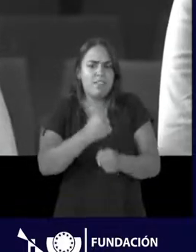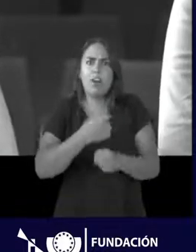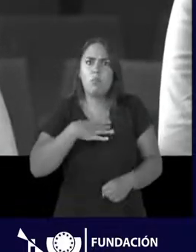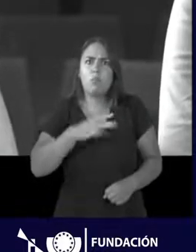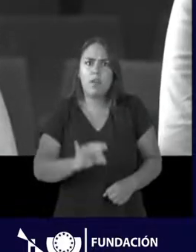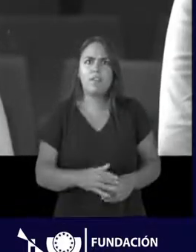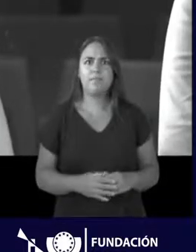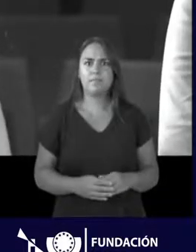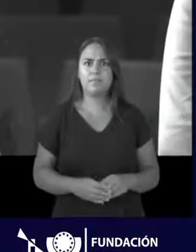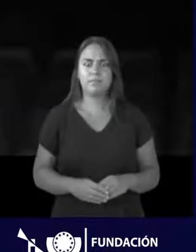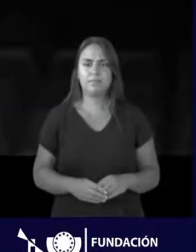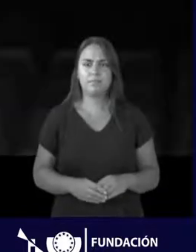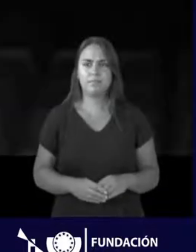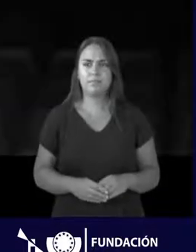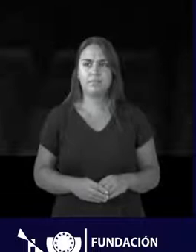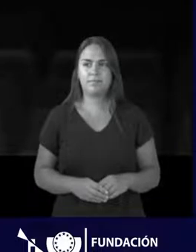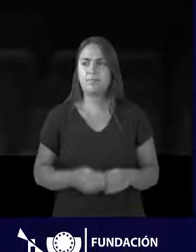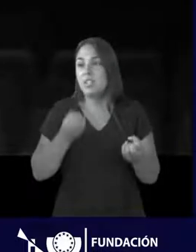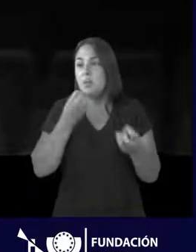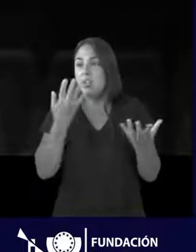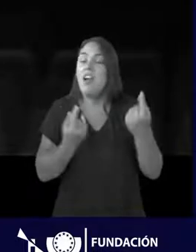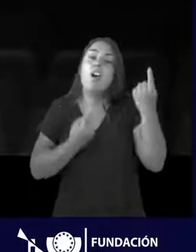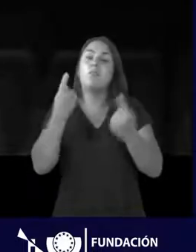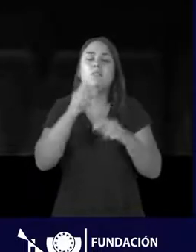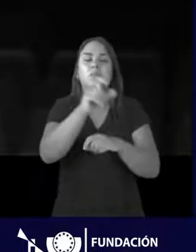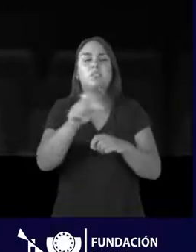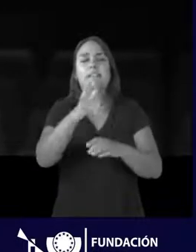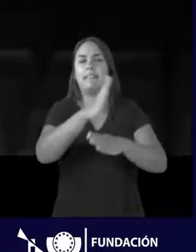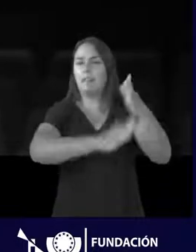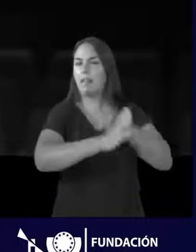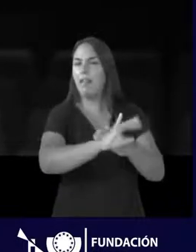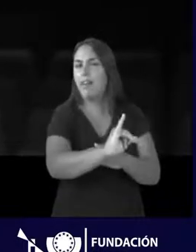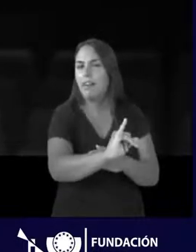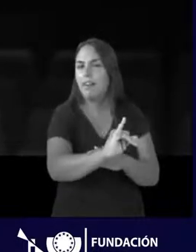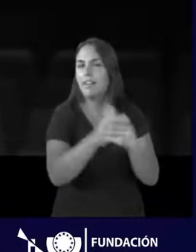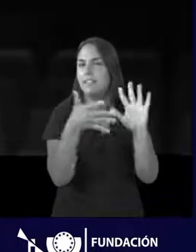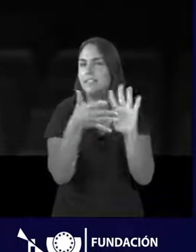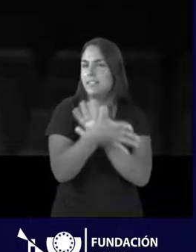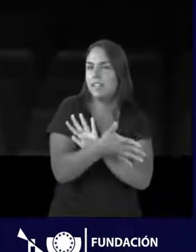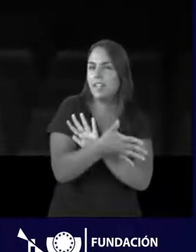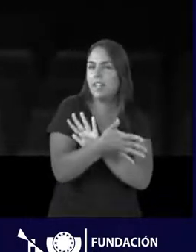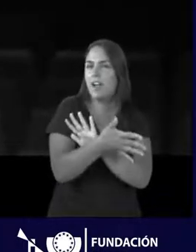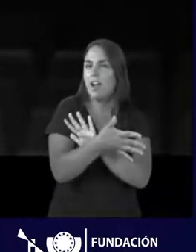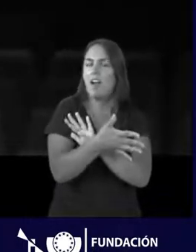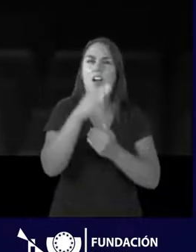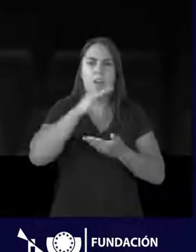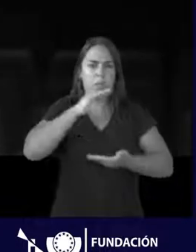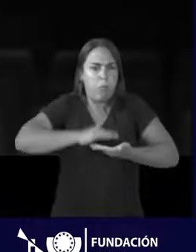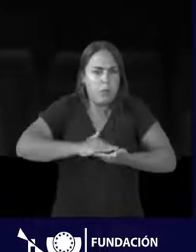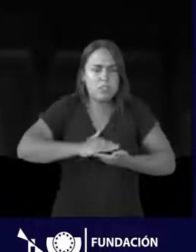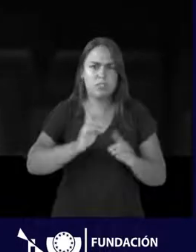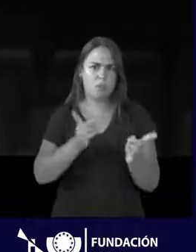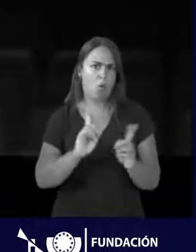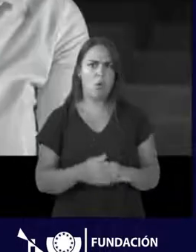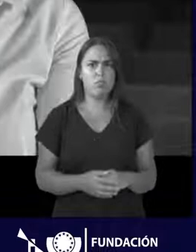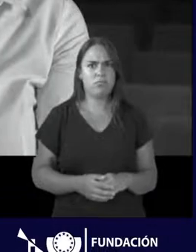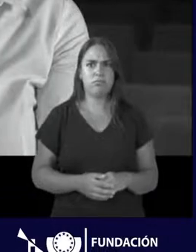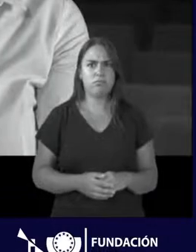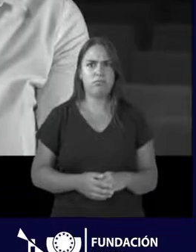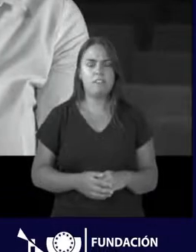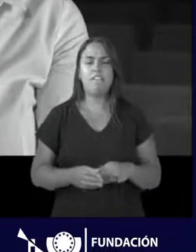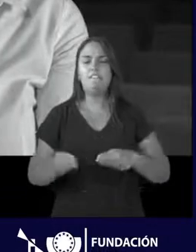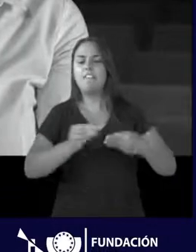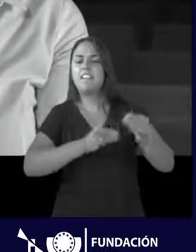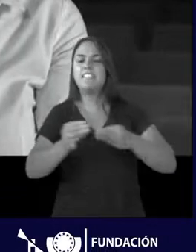trabajar en un trabajo que alguien tenga una discapacidad no implica tenga una falta de capacidad